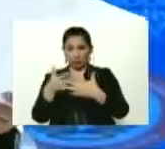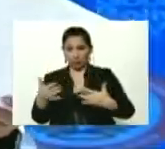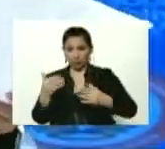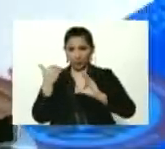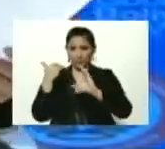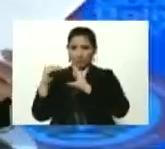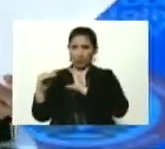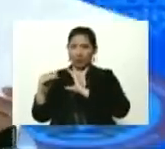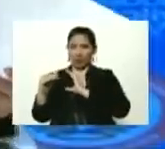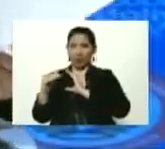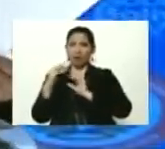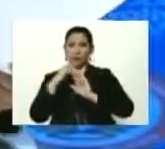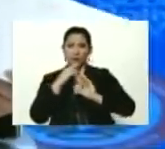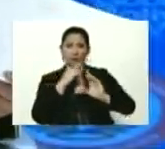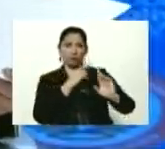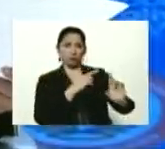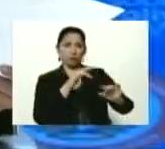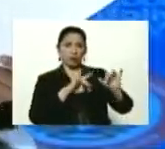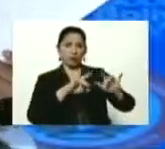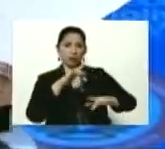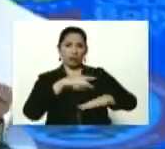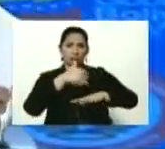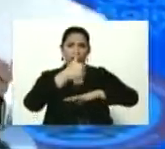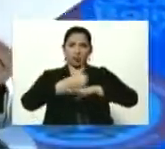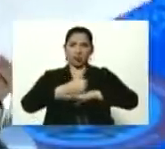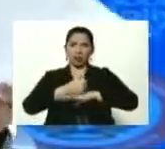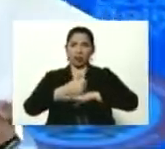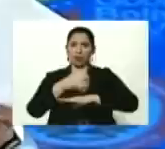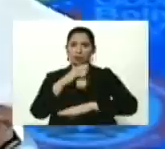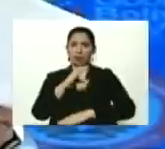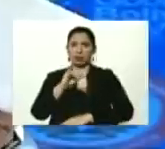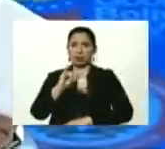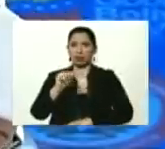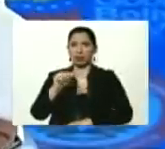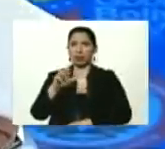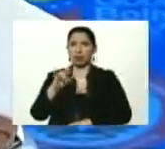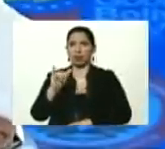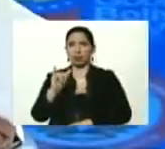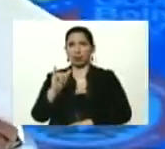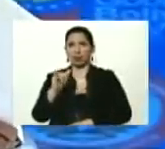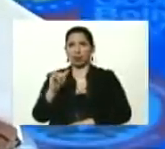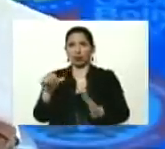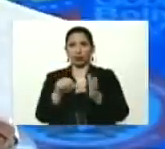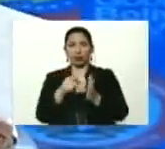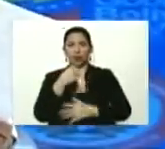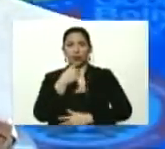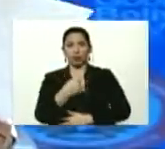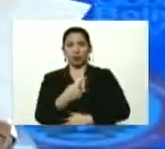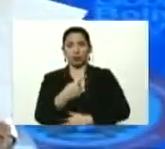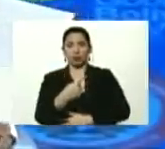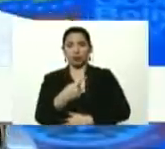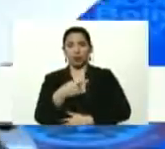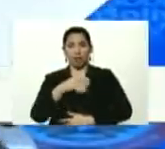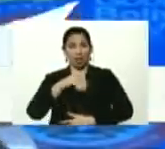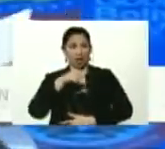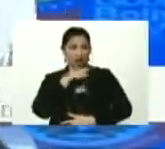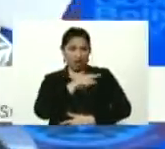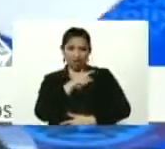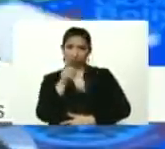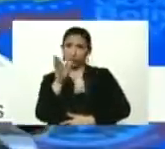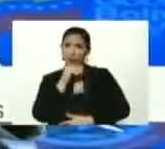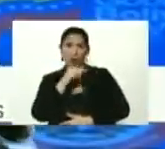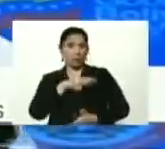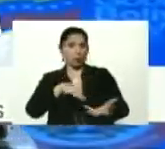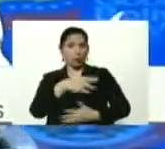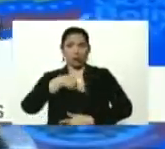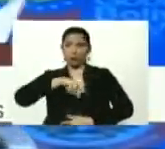fue respondida por la secretaria general de la CIADI, donde le dice, esto no nos compete a nosotros, esto es un tema que